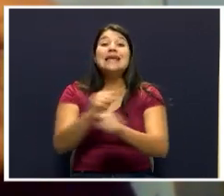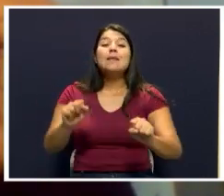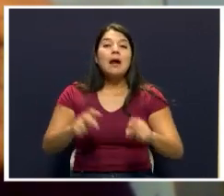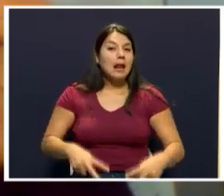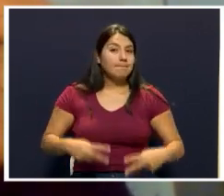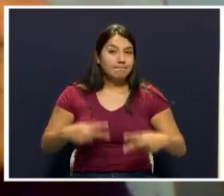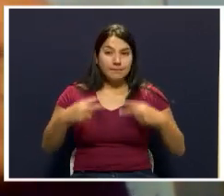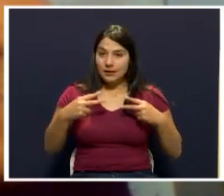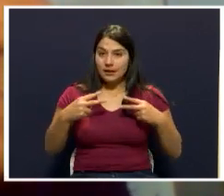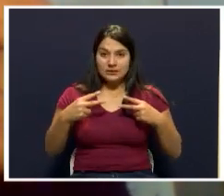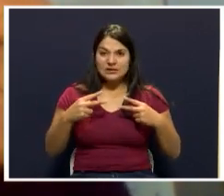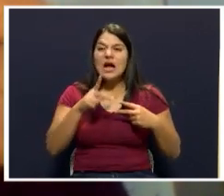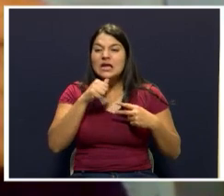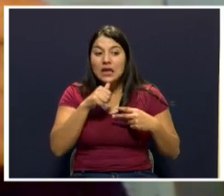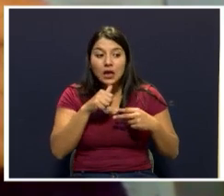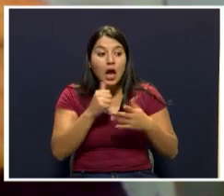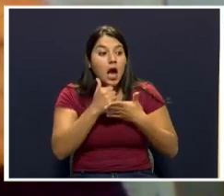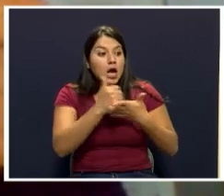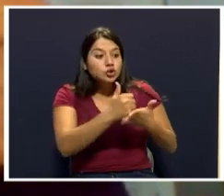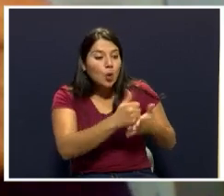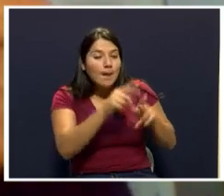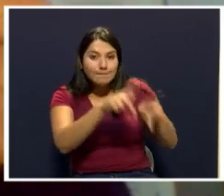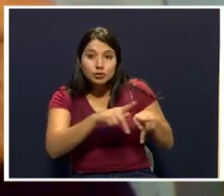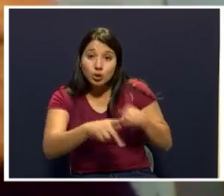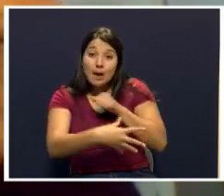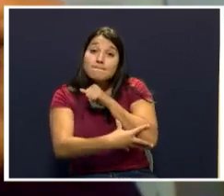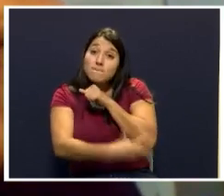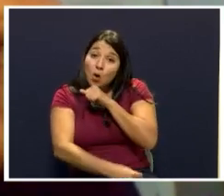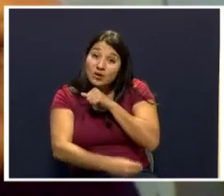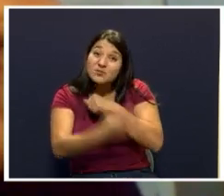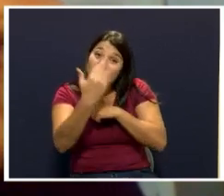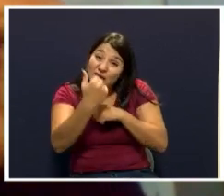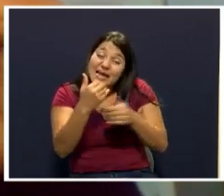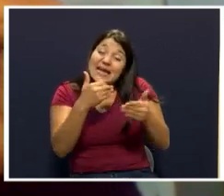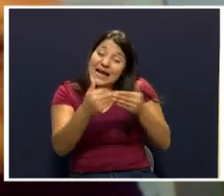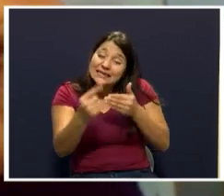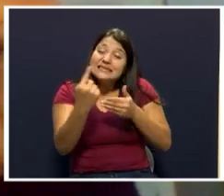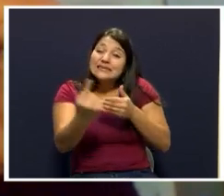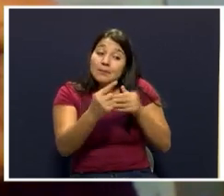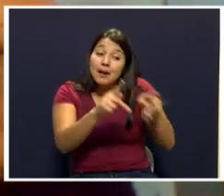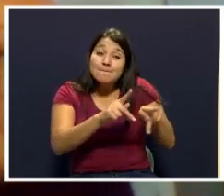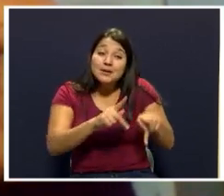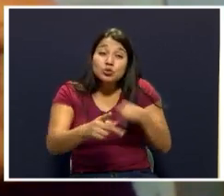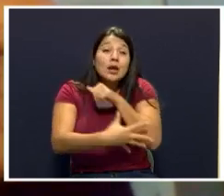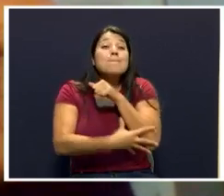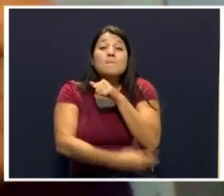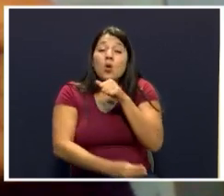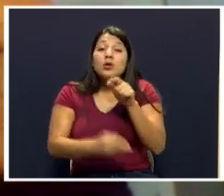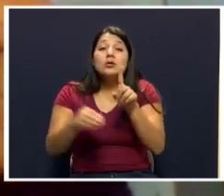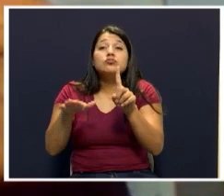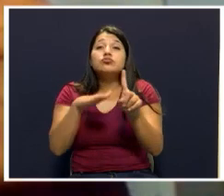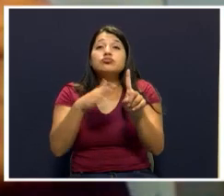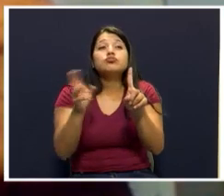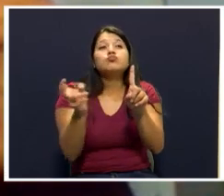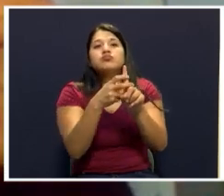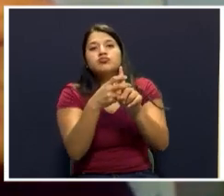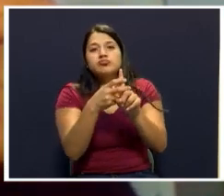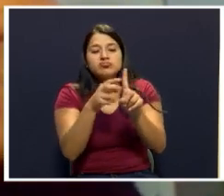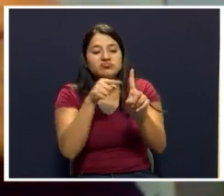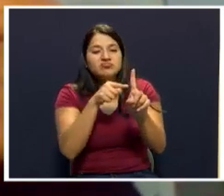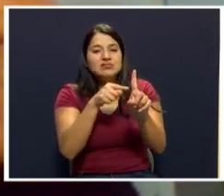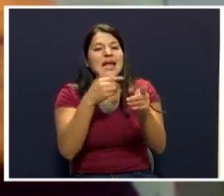en condiciones de pobreza, que es la gente que generalmente es mordida por serpiente, en países de América Latina, África y